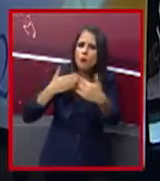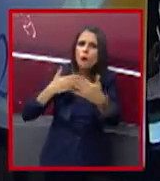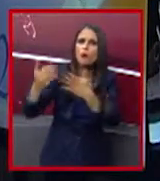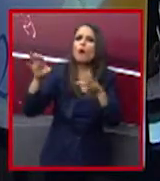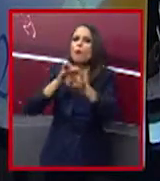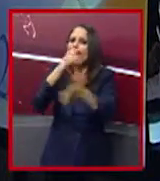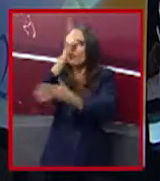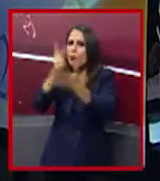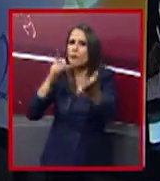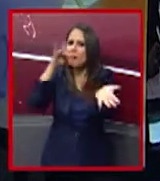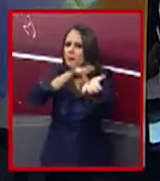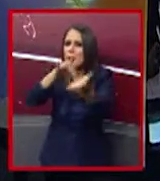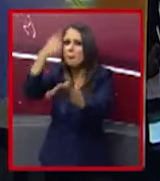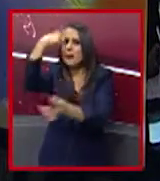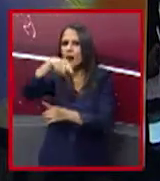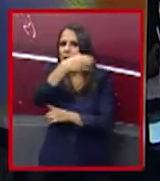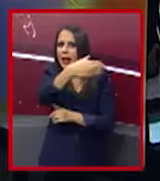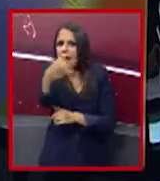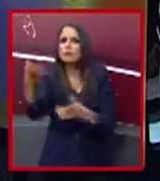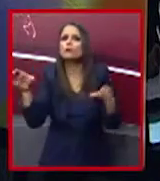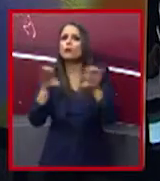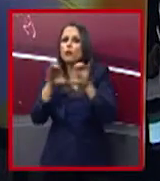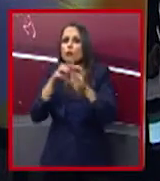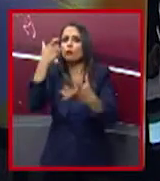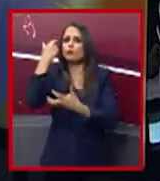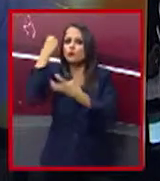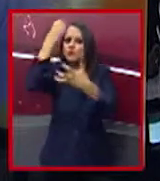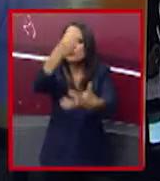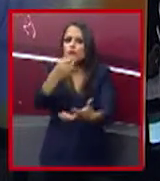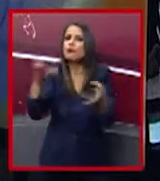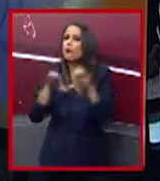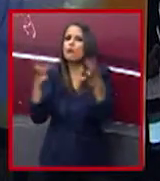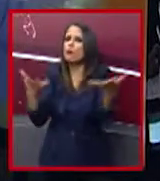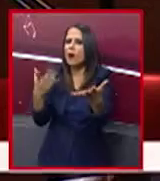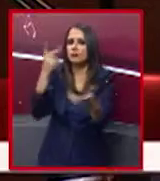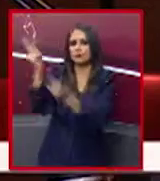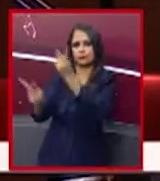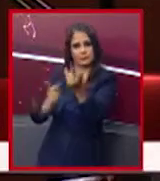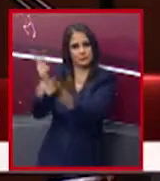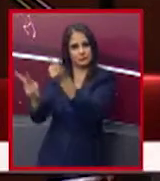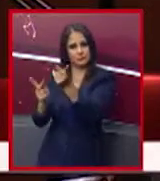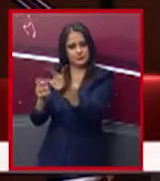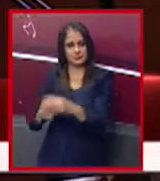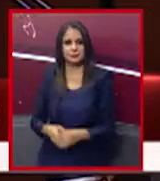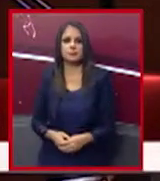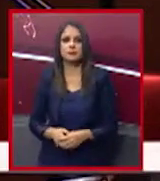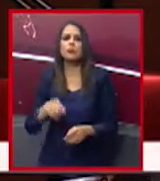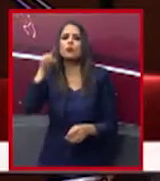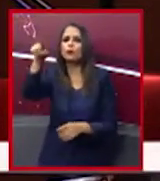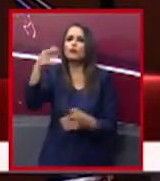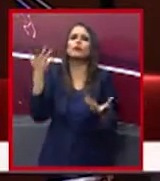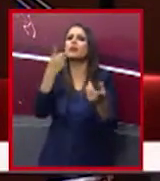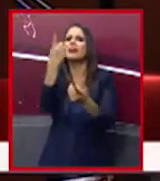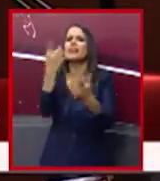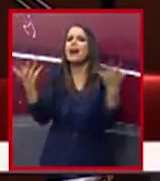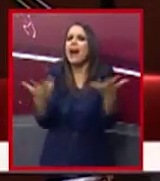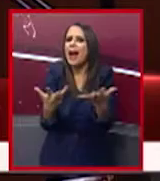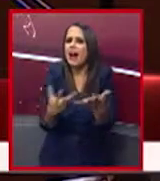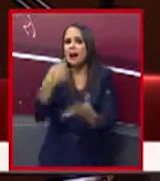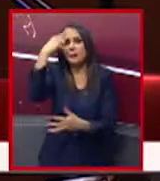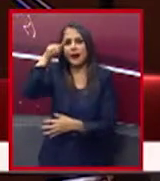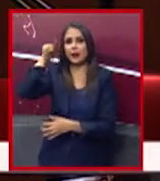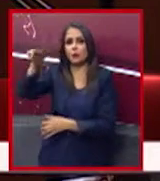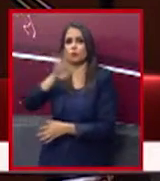ganadero, así como de la aportación de los ganaderos de recursos propios. ¿Qué otras medidas se están tomando para